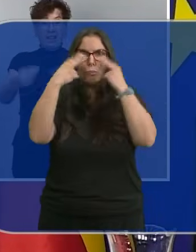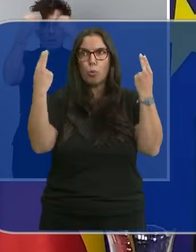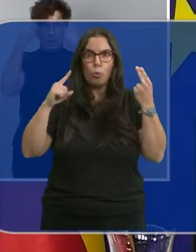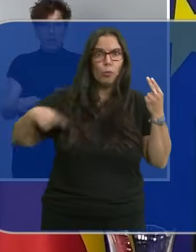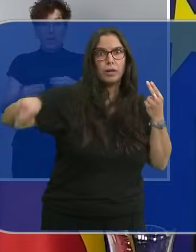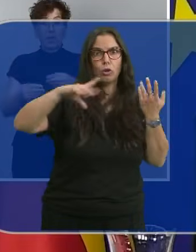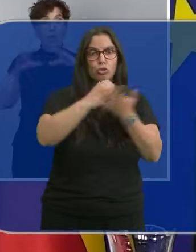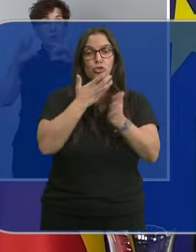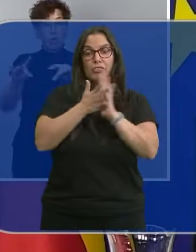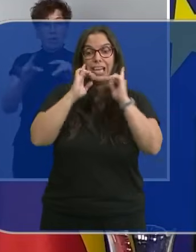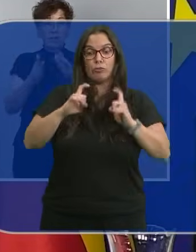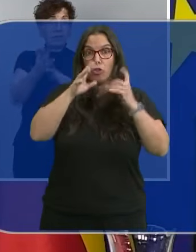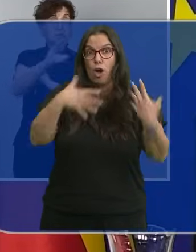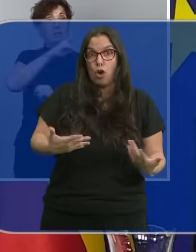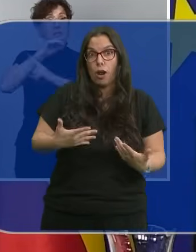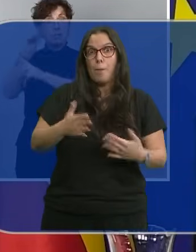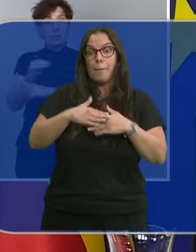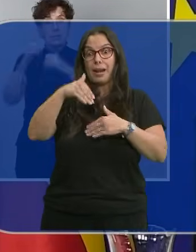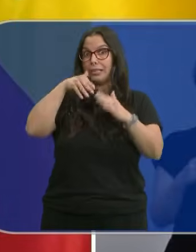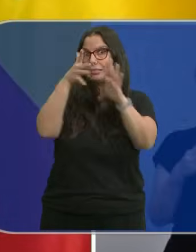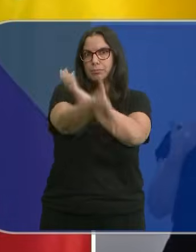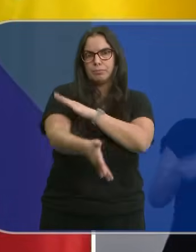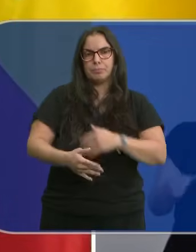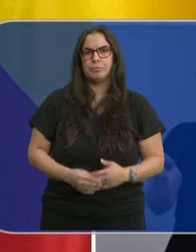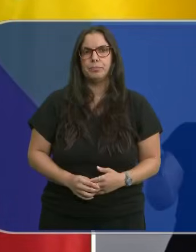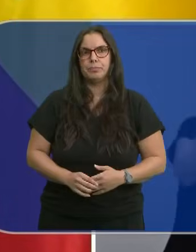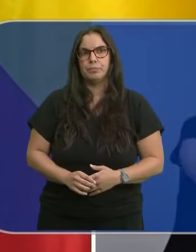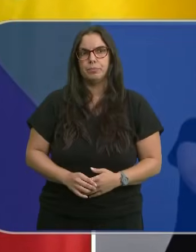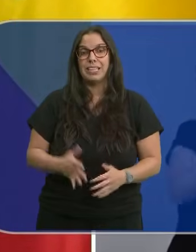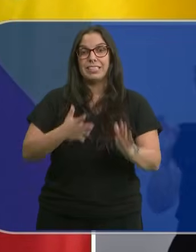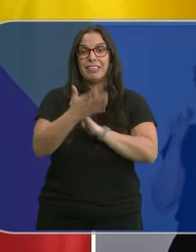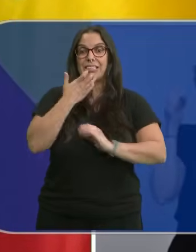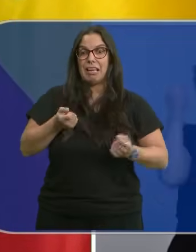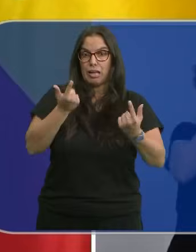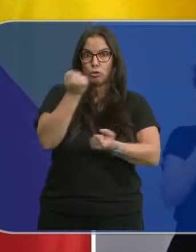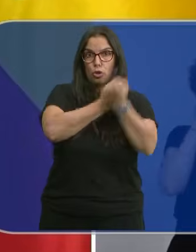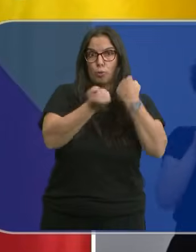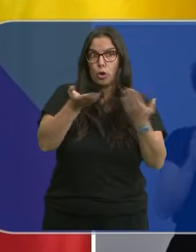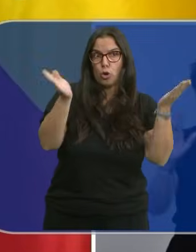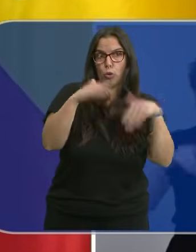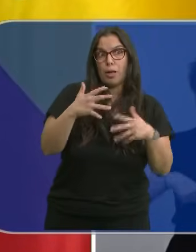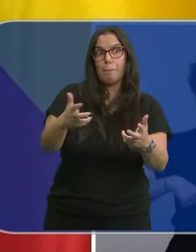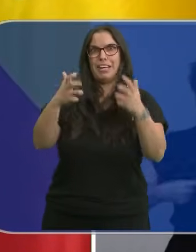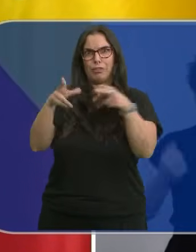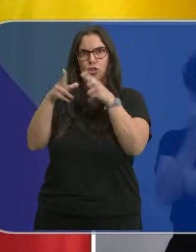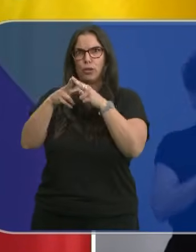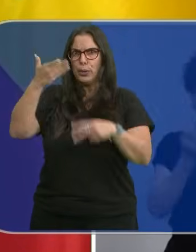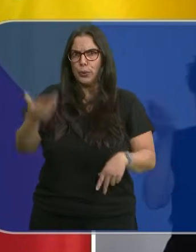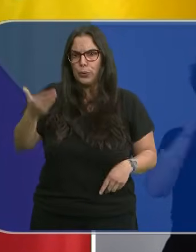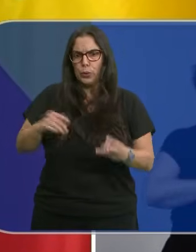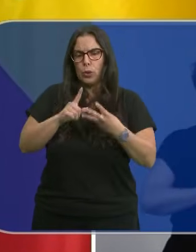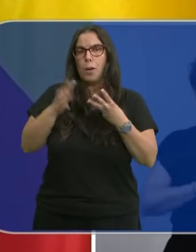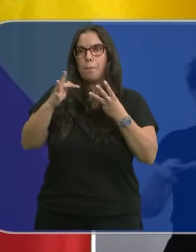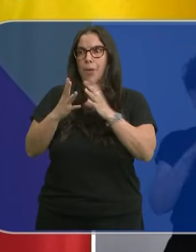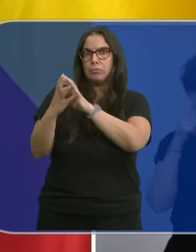todo el esfuerzo que hagamos ahora será para hoy y para siempre. No existiendo un coste económico, existiendo un gran beneficio social y un